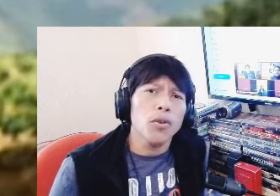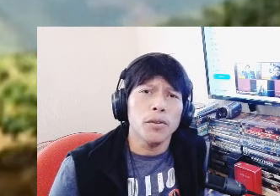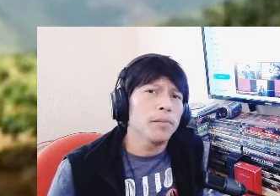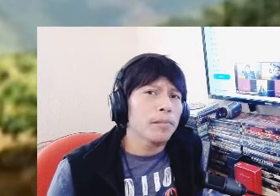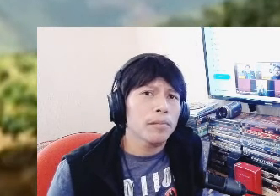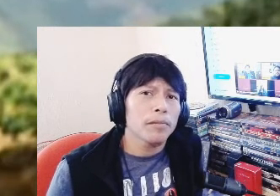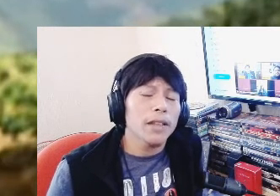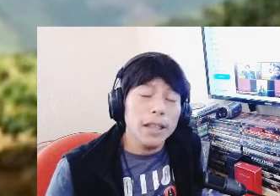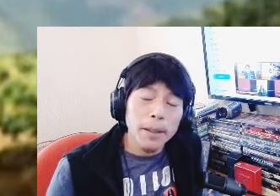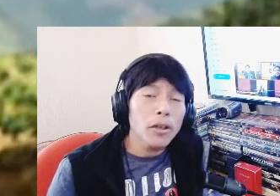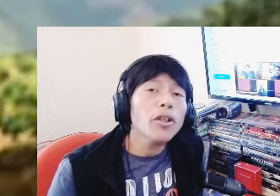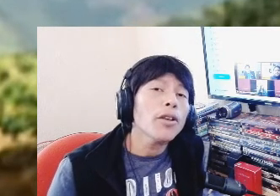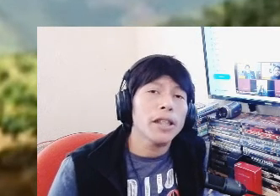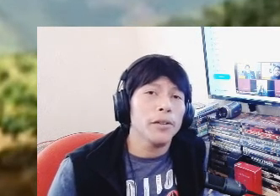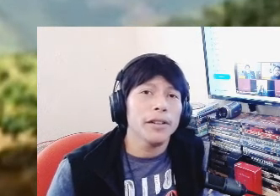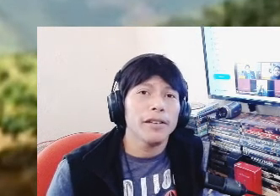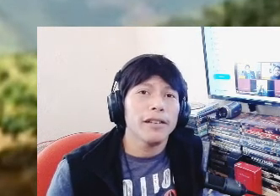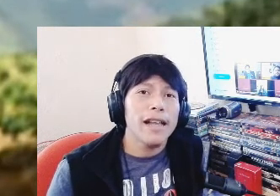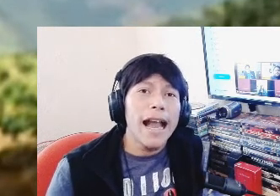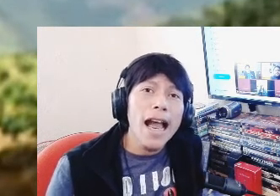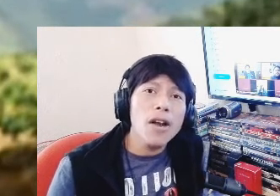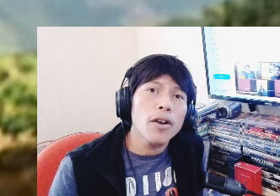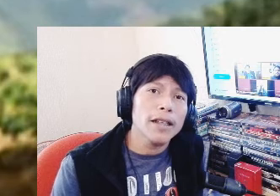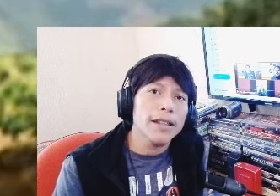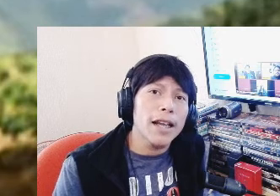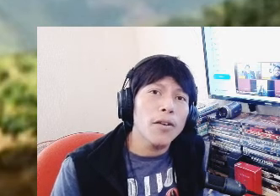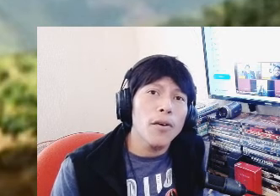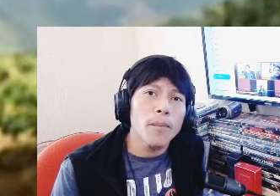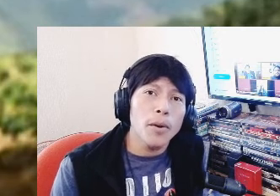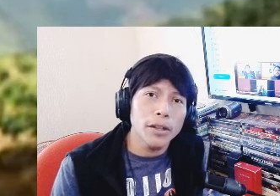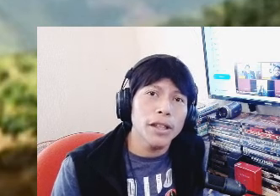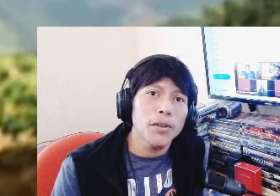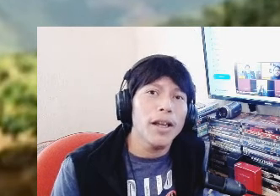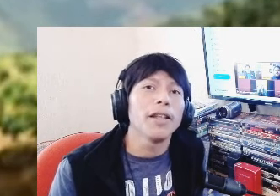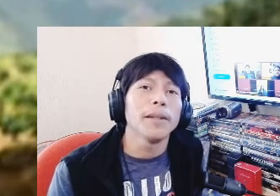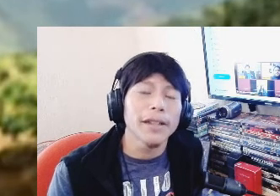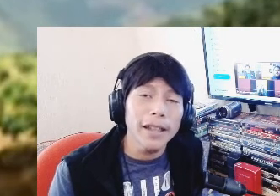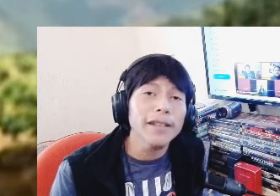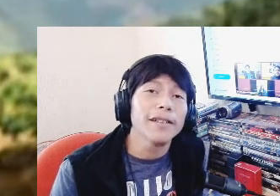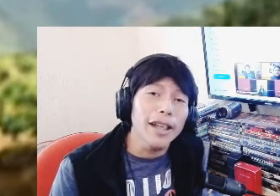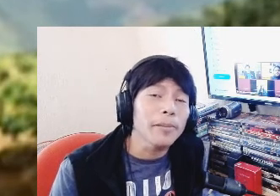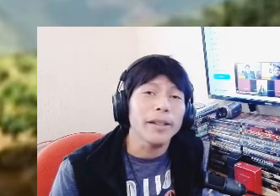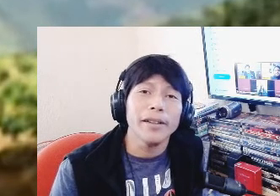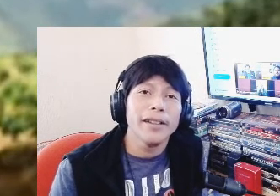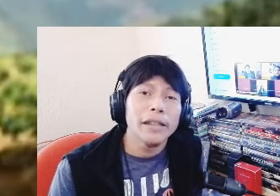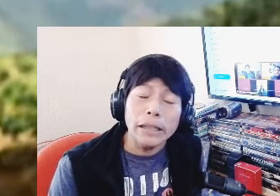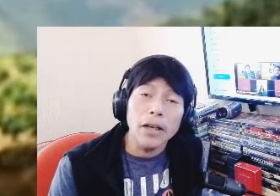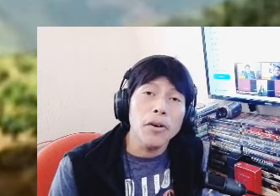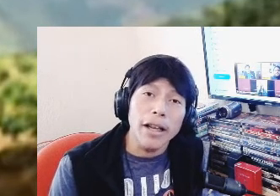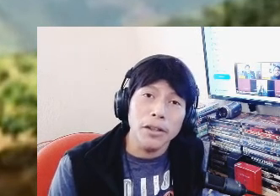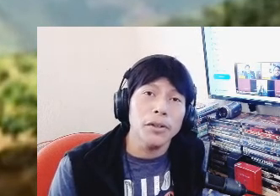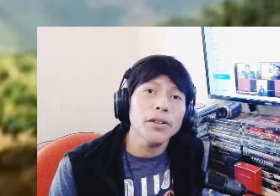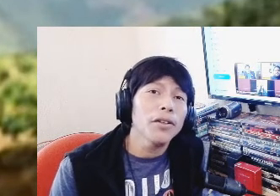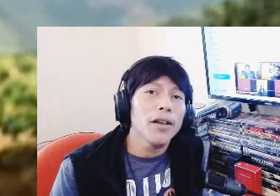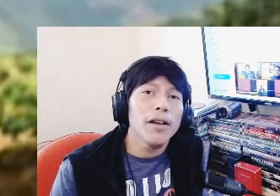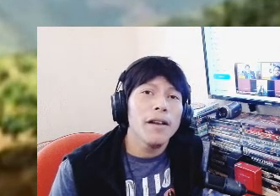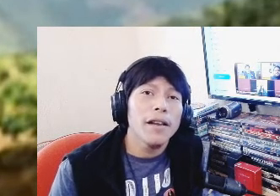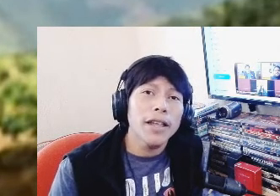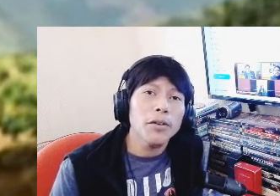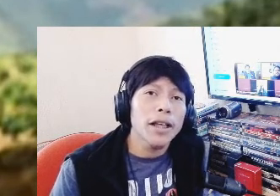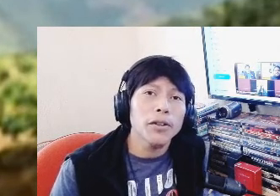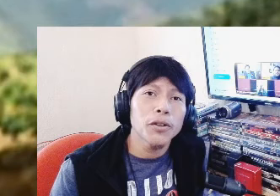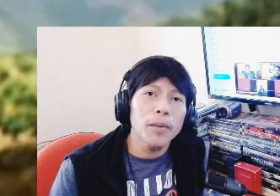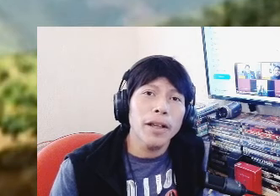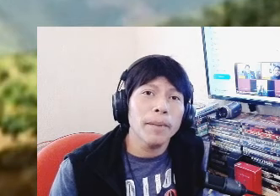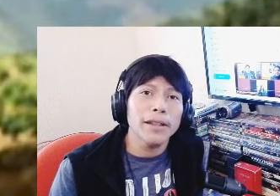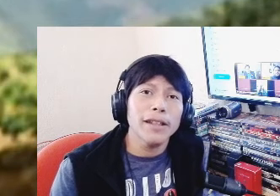explicó todo. Explicó todo, señores. Algo que se tardó proceso en investigar, créanme. Y es algo gracioso. Es